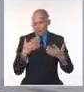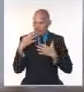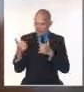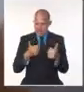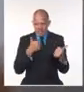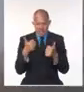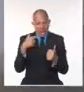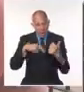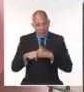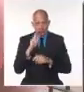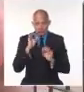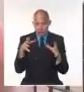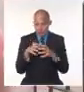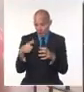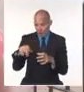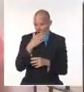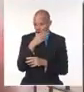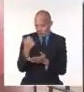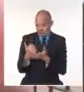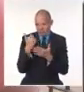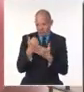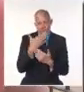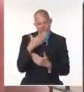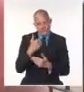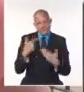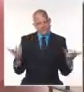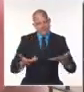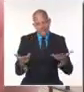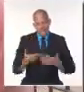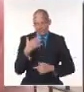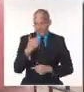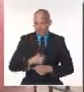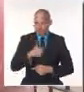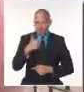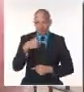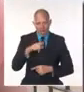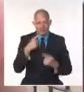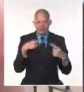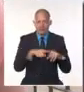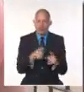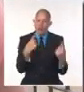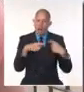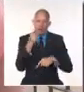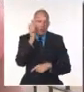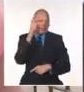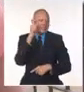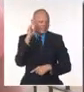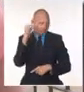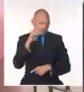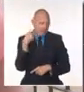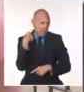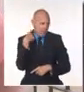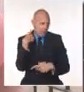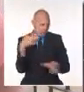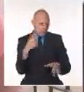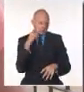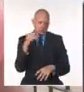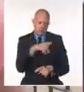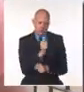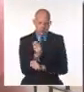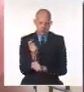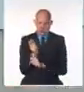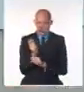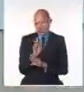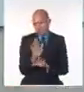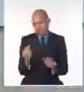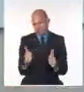proceso este grupo de jóvenes, y eso también nos ha ayudado a dinamizar el trabajo junto con los compañeros de experiencia que trabajan en el proceso de legalizaciones hace ya